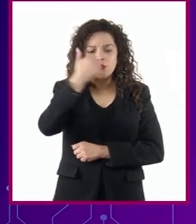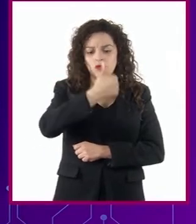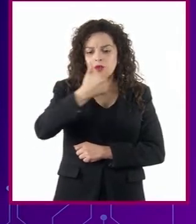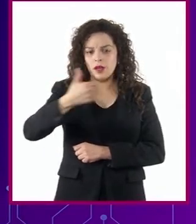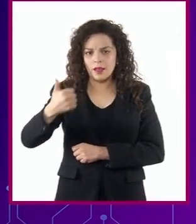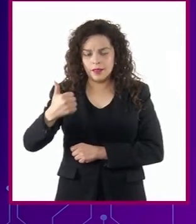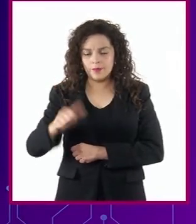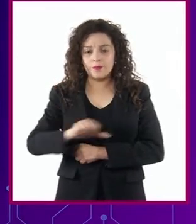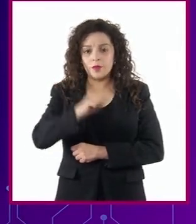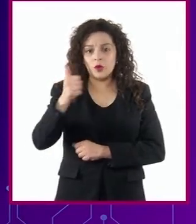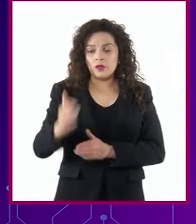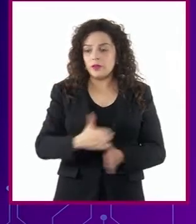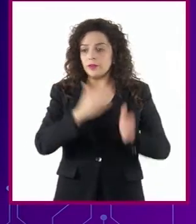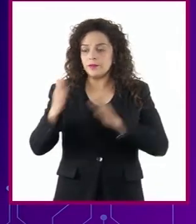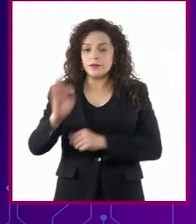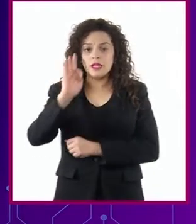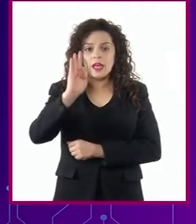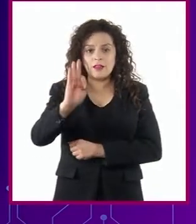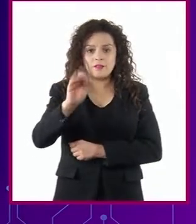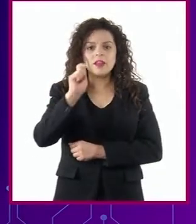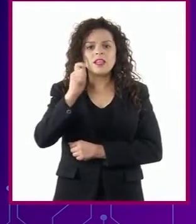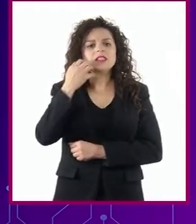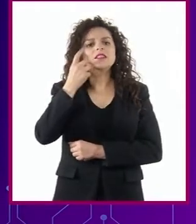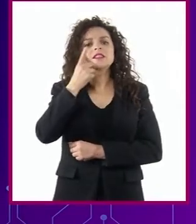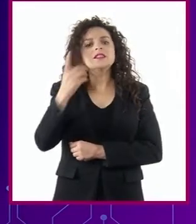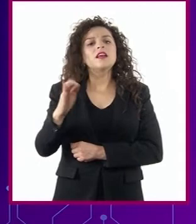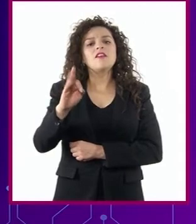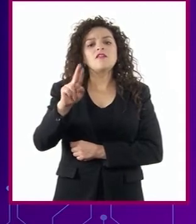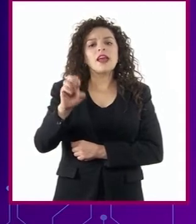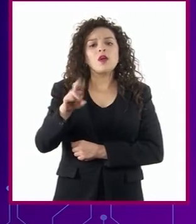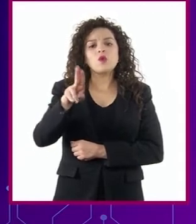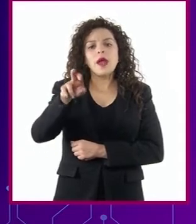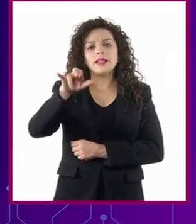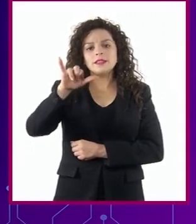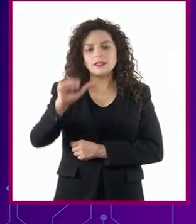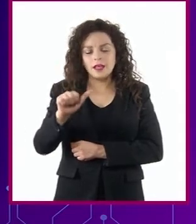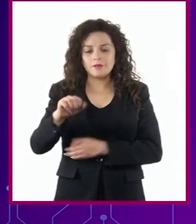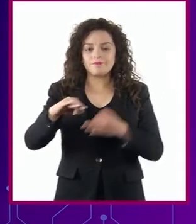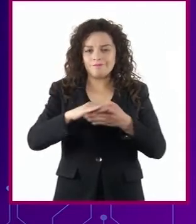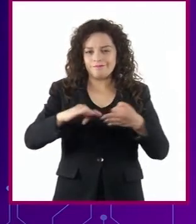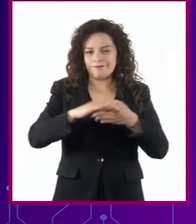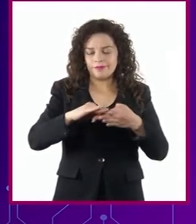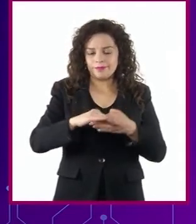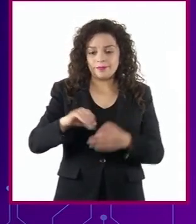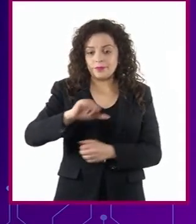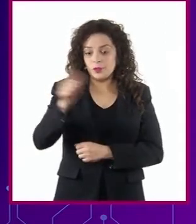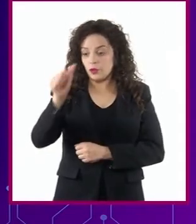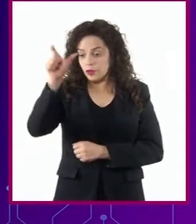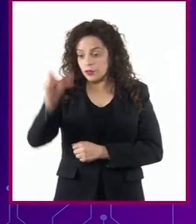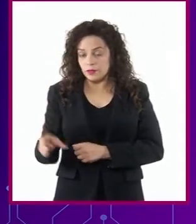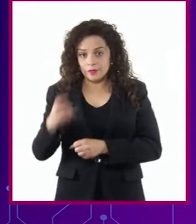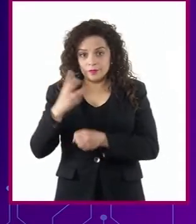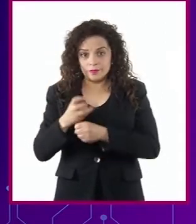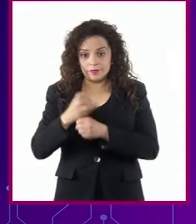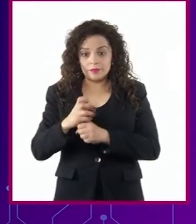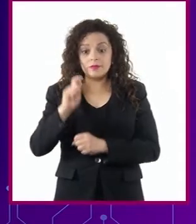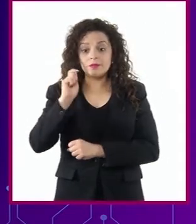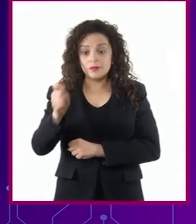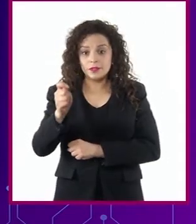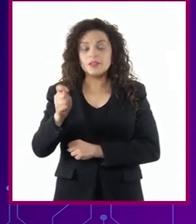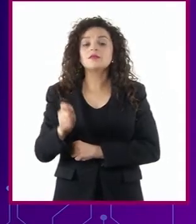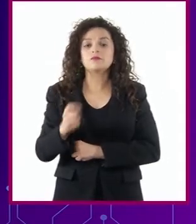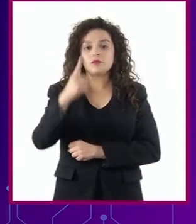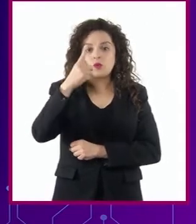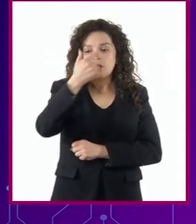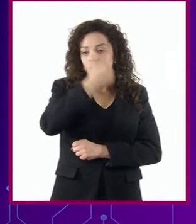escrito la frecuencia que corresponde a cada intervalo. La tercera columna contiene los resultados de multiplicar cada una